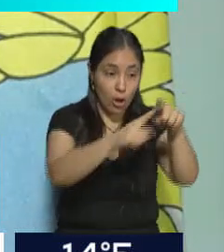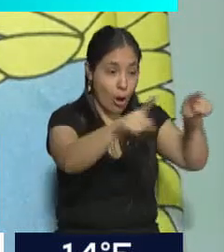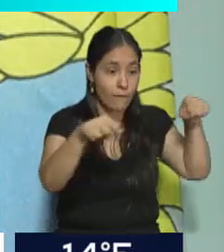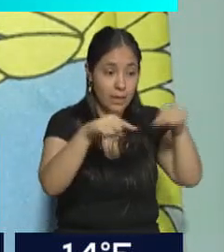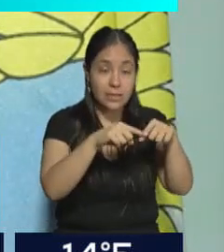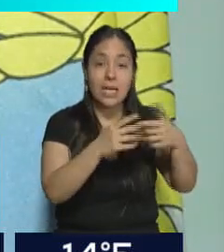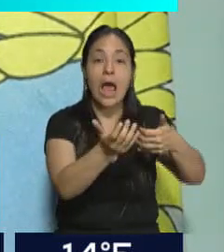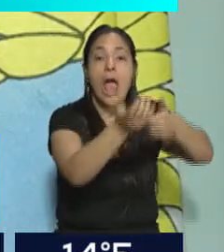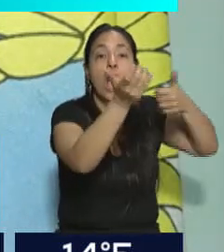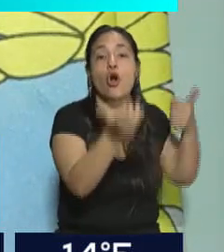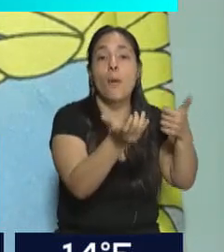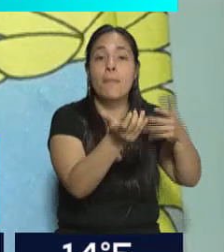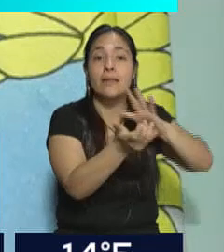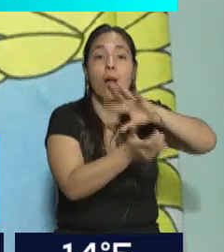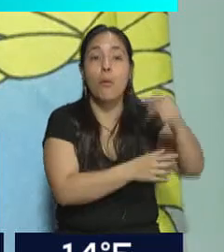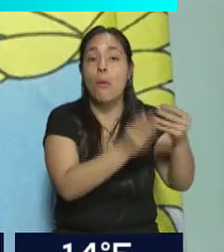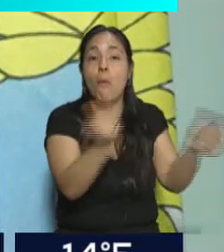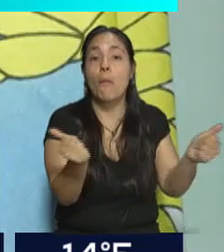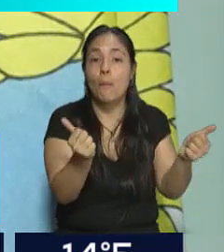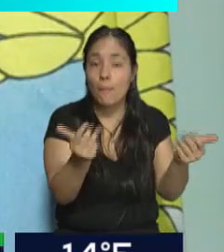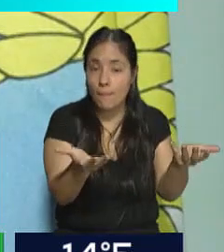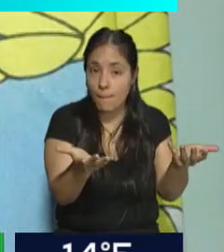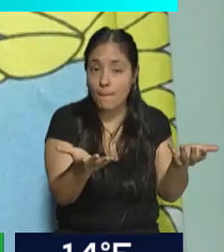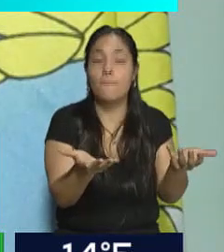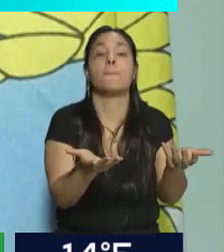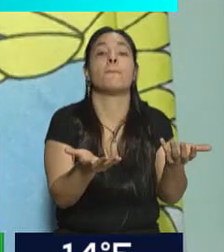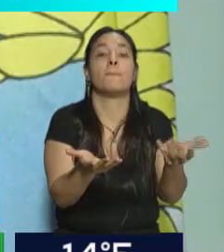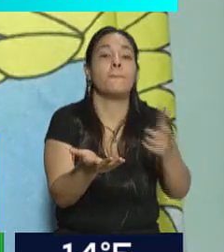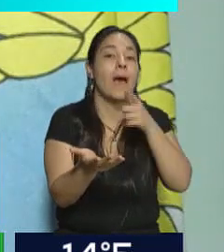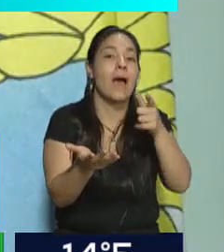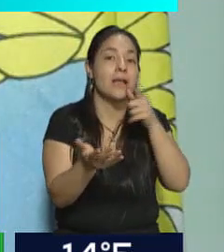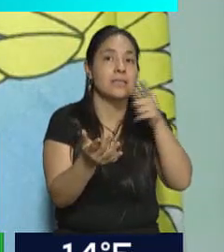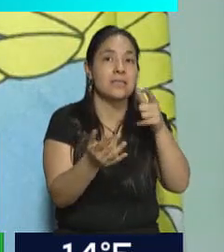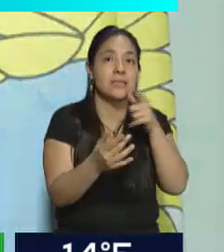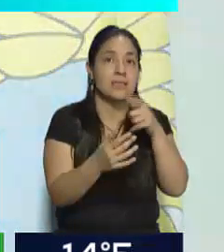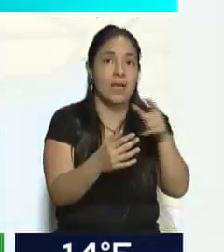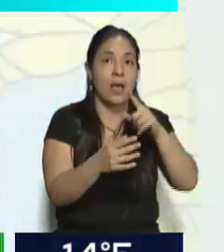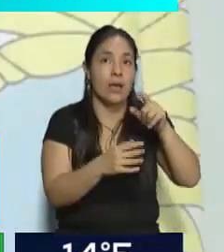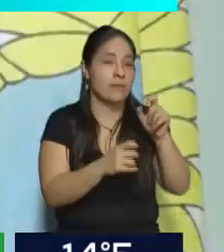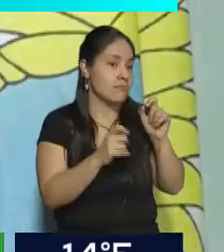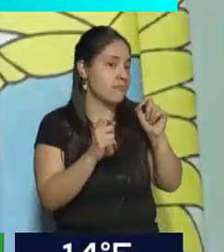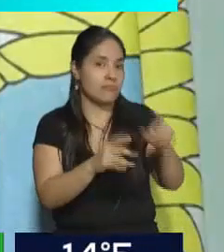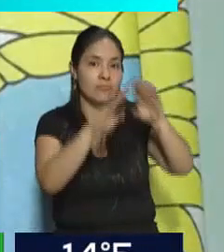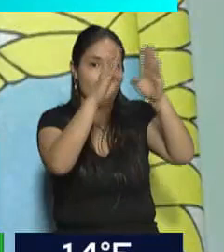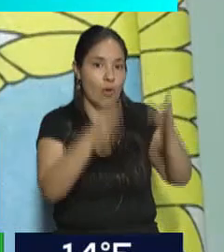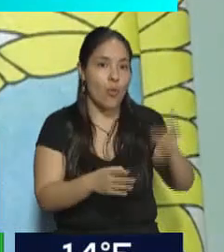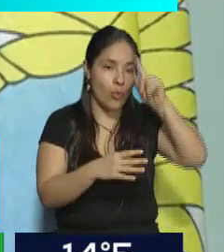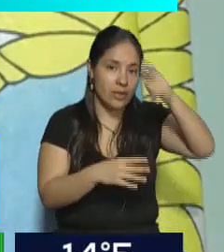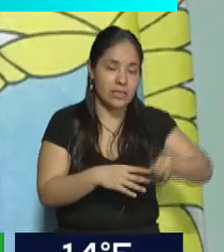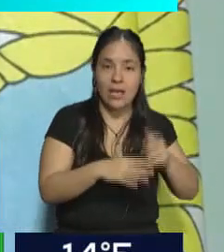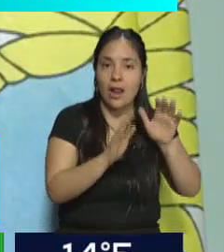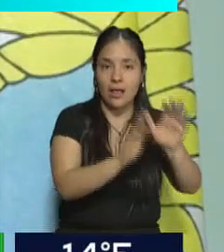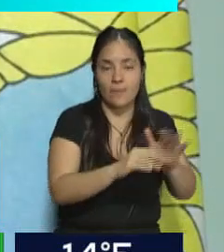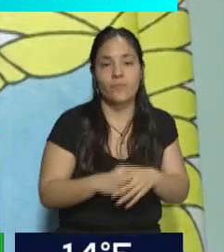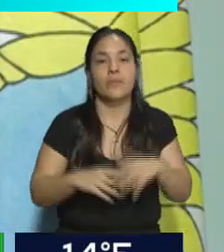que es una arma larga que estaba provista a la dependencia del Polo judicial hemos accedido a parte de las